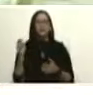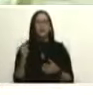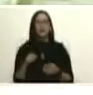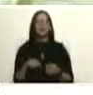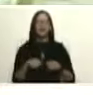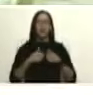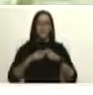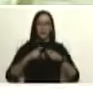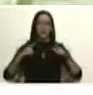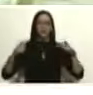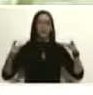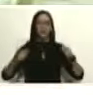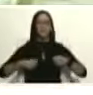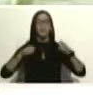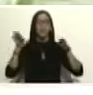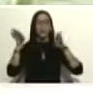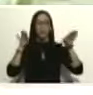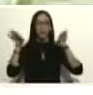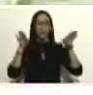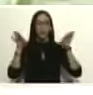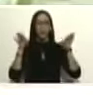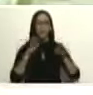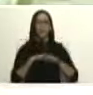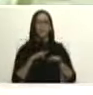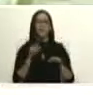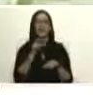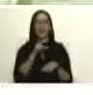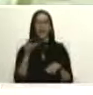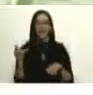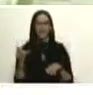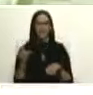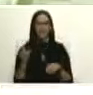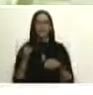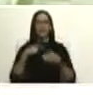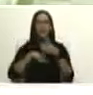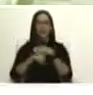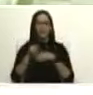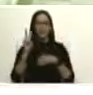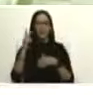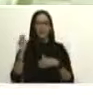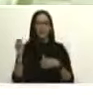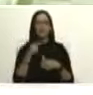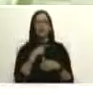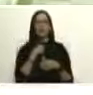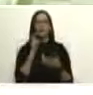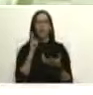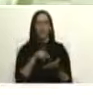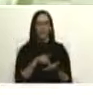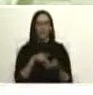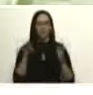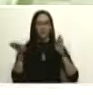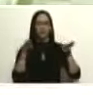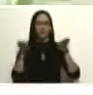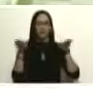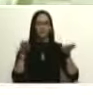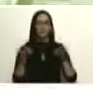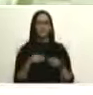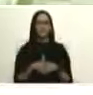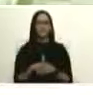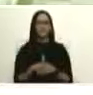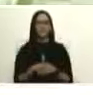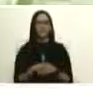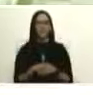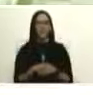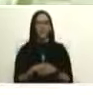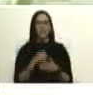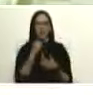a crecer más para el turismo, porque la gente que pasa por los Valles del Tuy le gusta venir a turistear. ¿Ah? ¿En qué